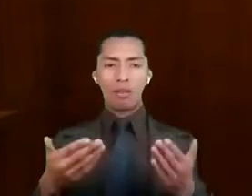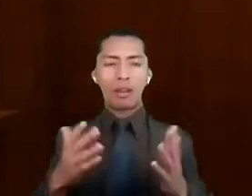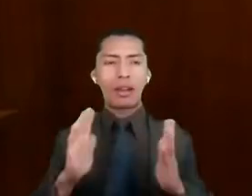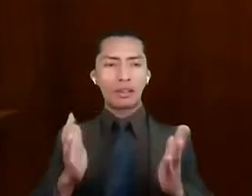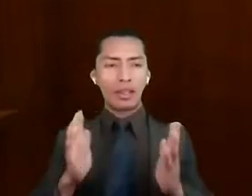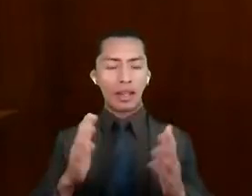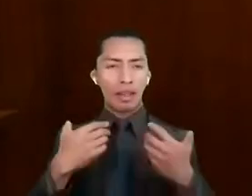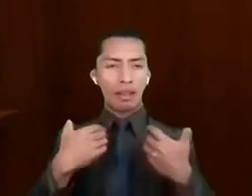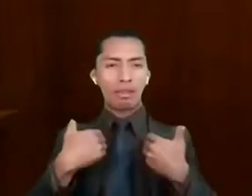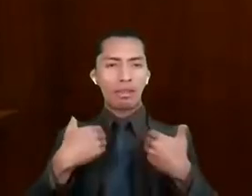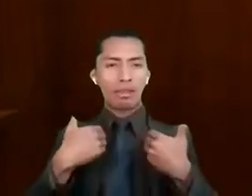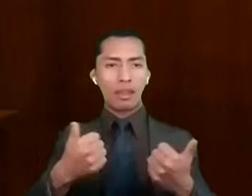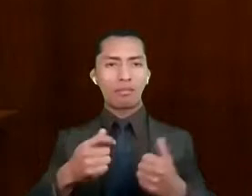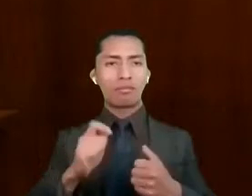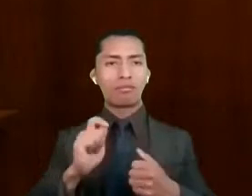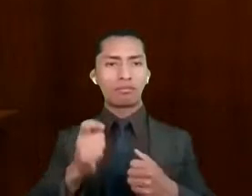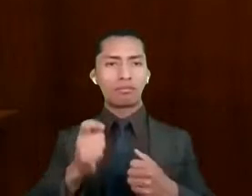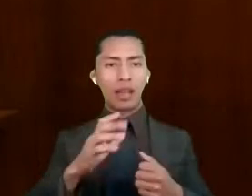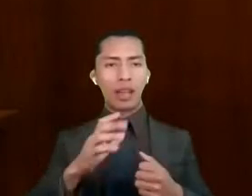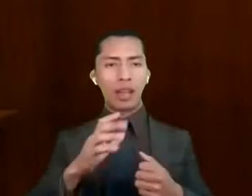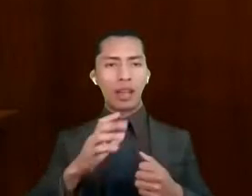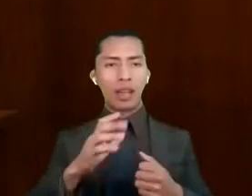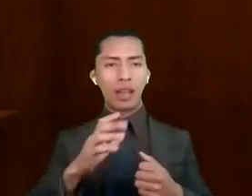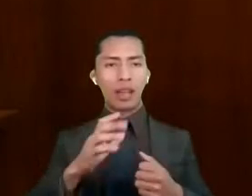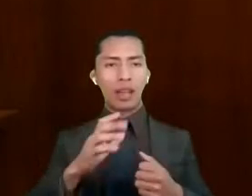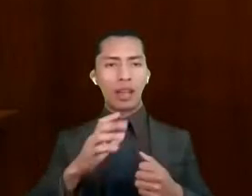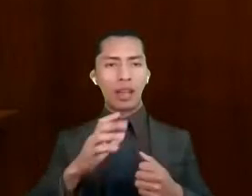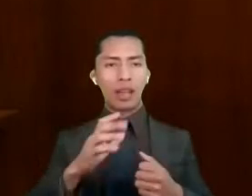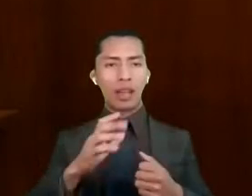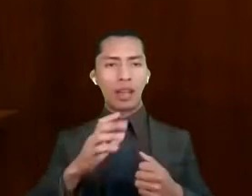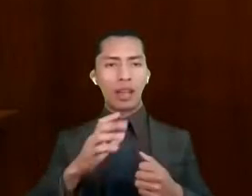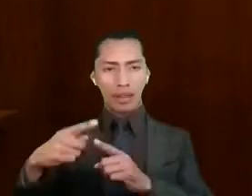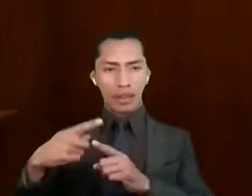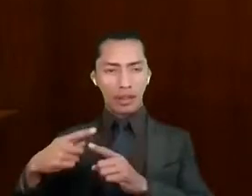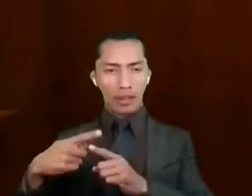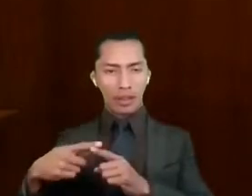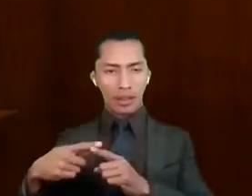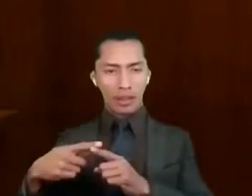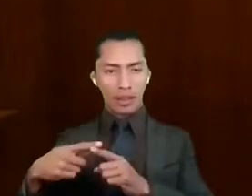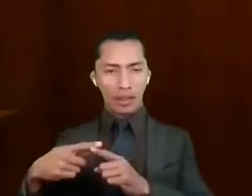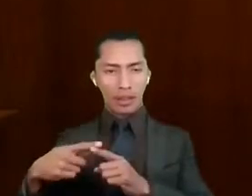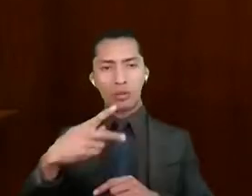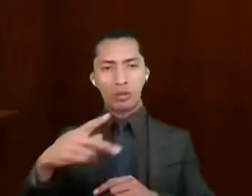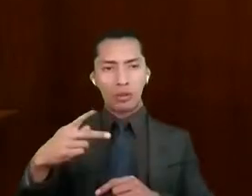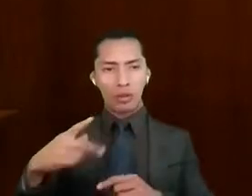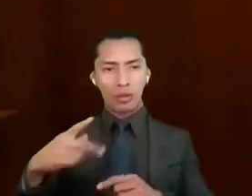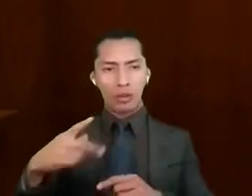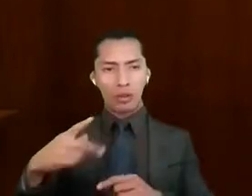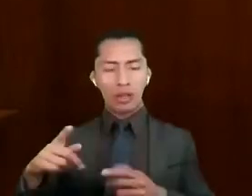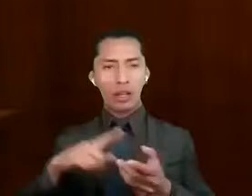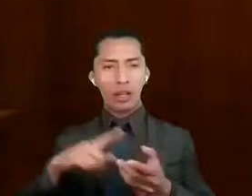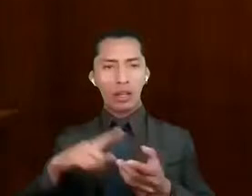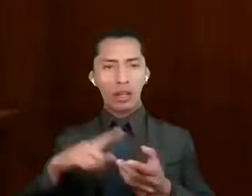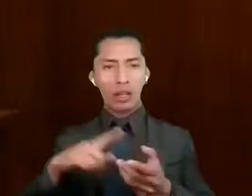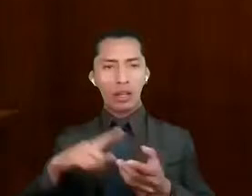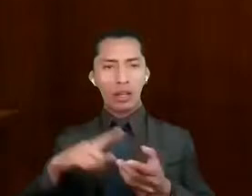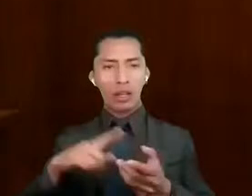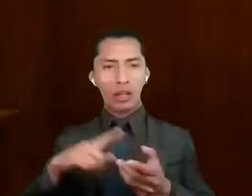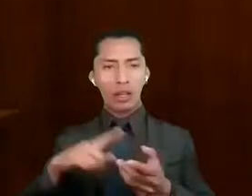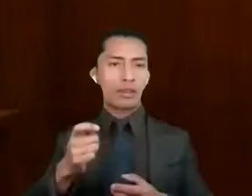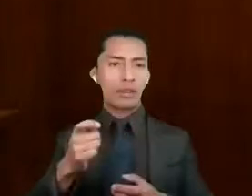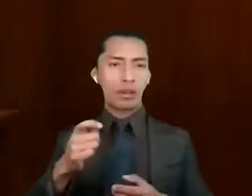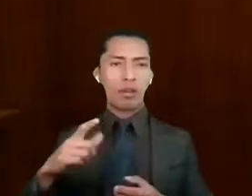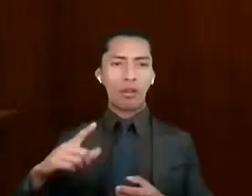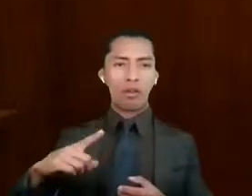diversidad ideológica, pese a las tendencias políticas y a todo, el gobierno federal y el gobierno estatal